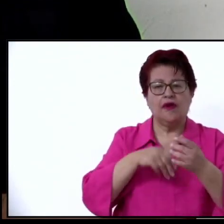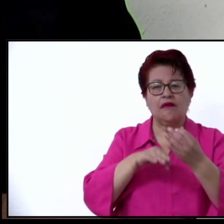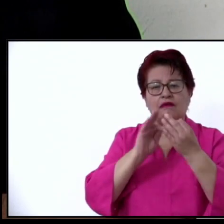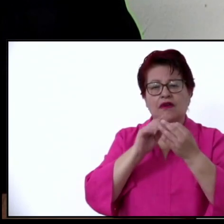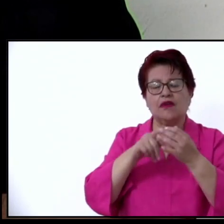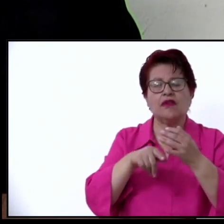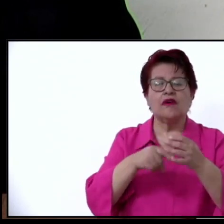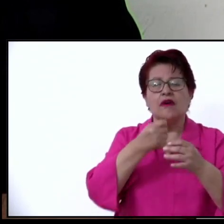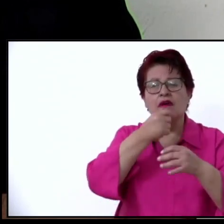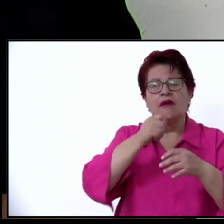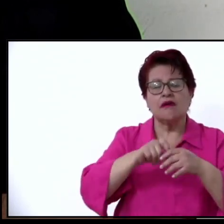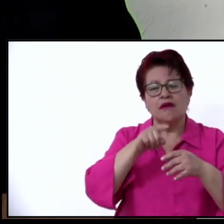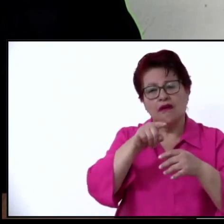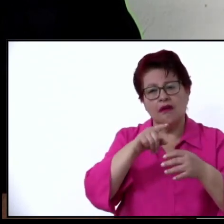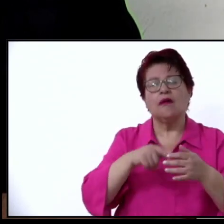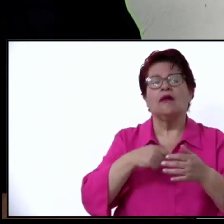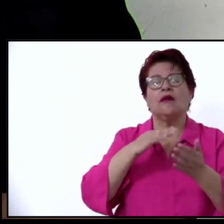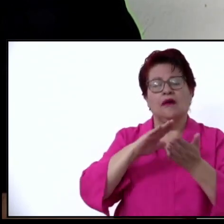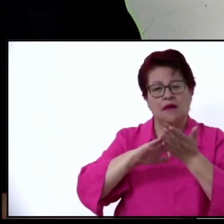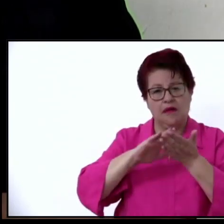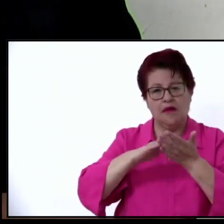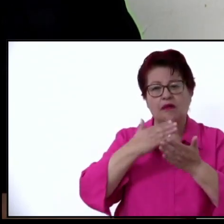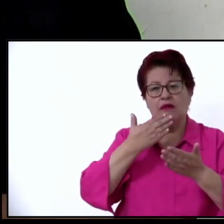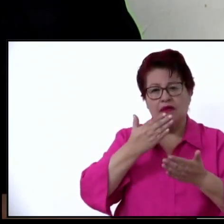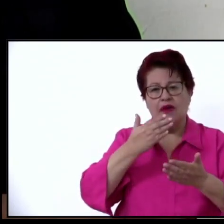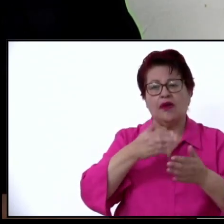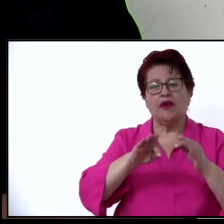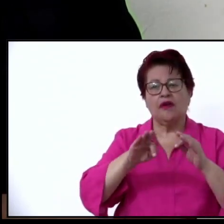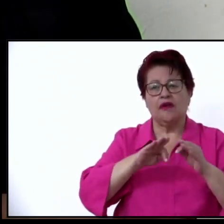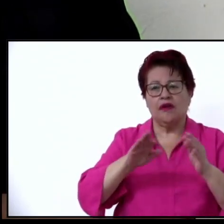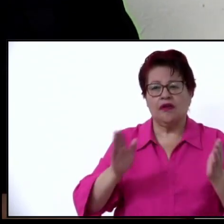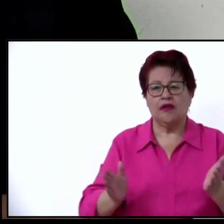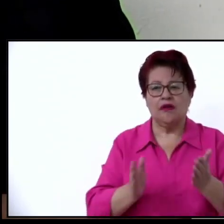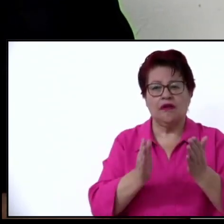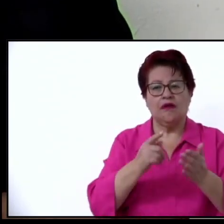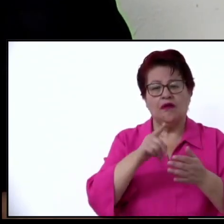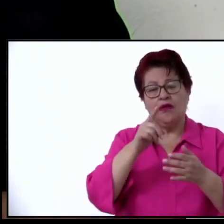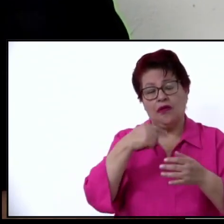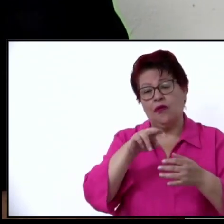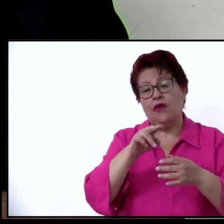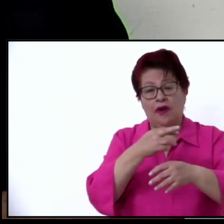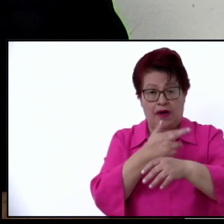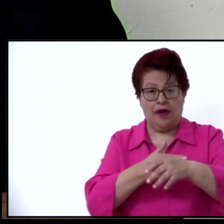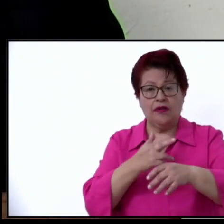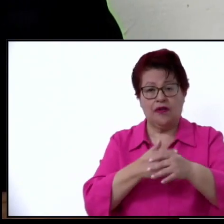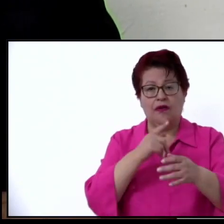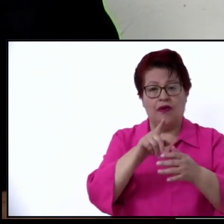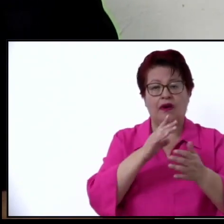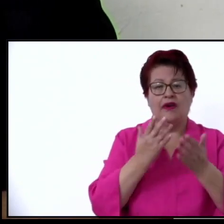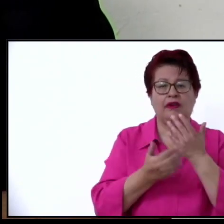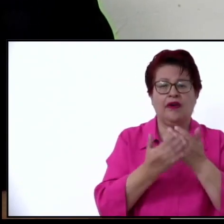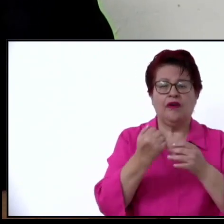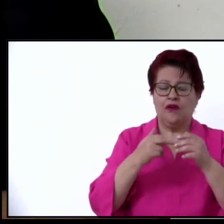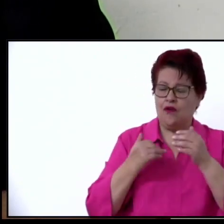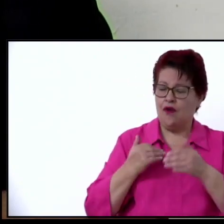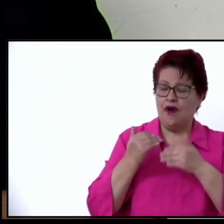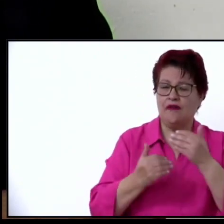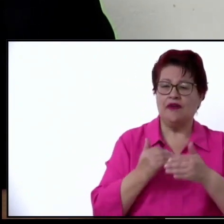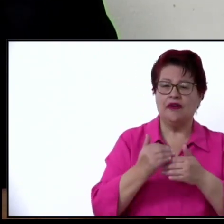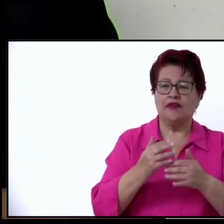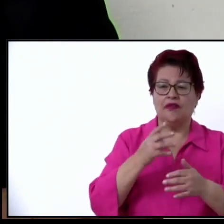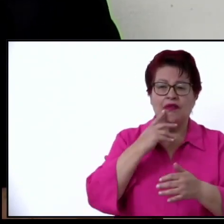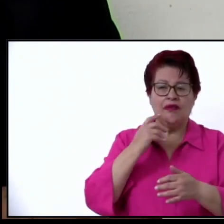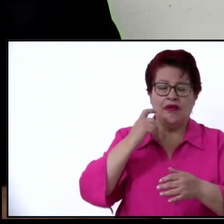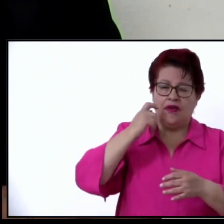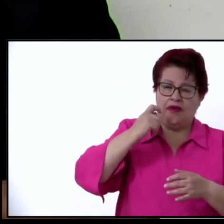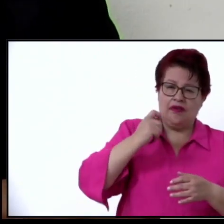de la Secretaría del Trabajo y Fomento al Empleo. Sabemos que durante su gestión se ha logrado un avance significativo